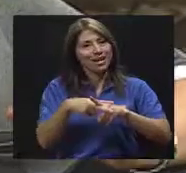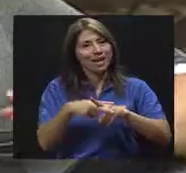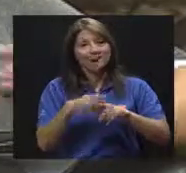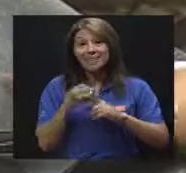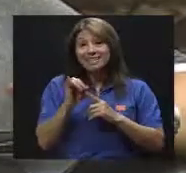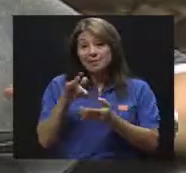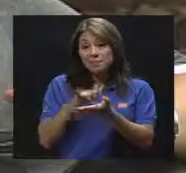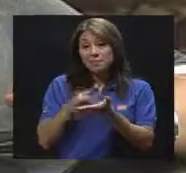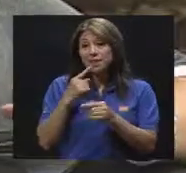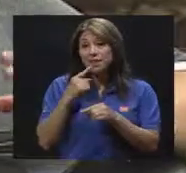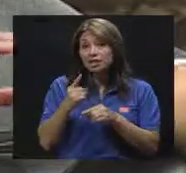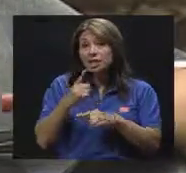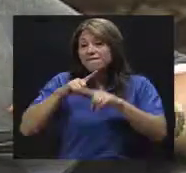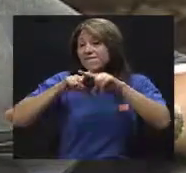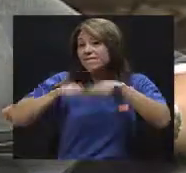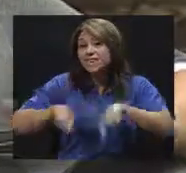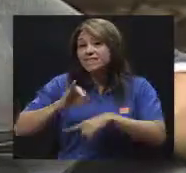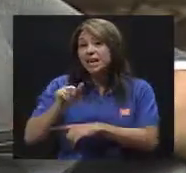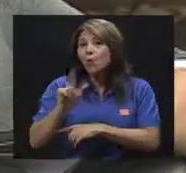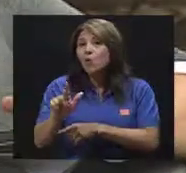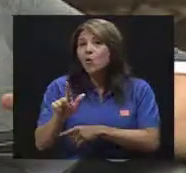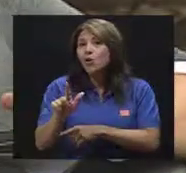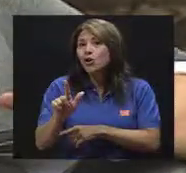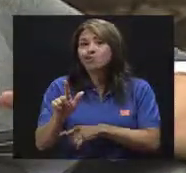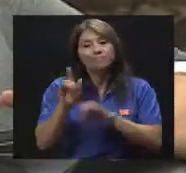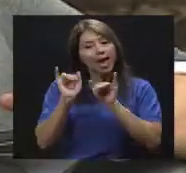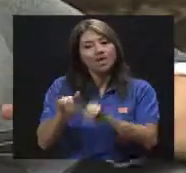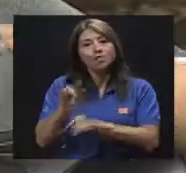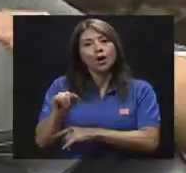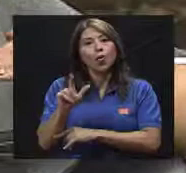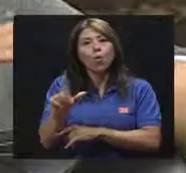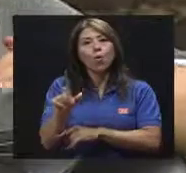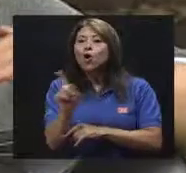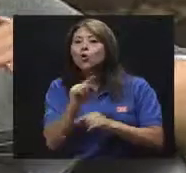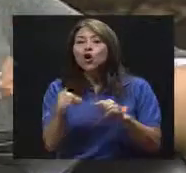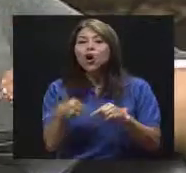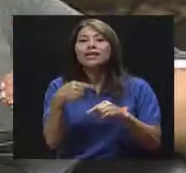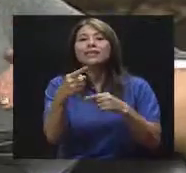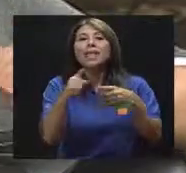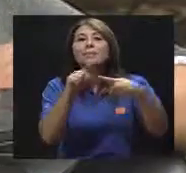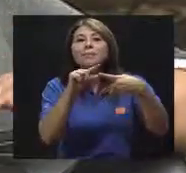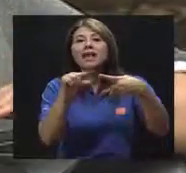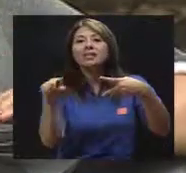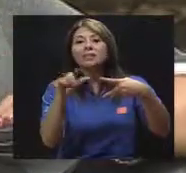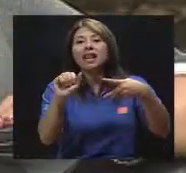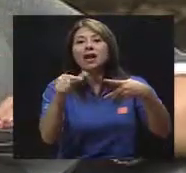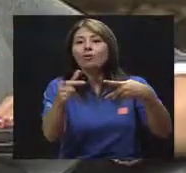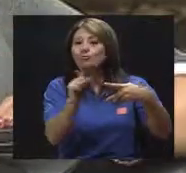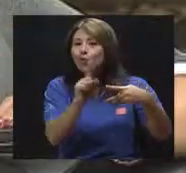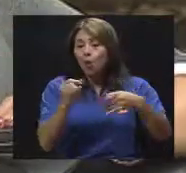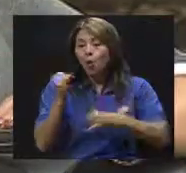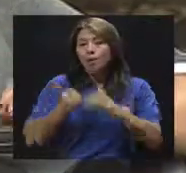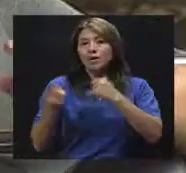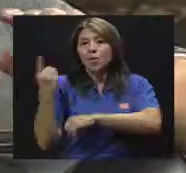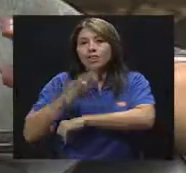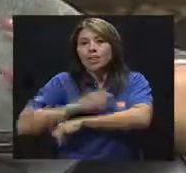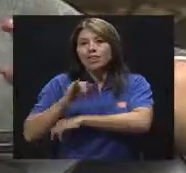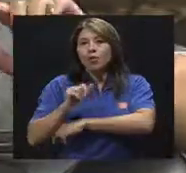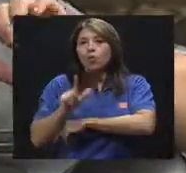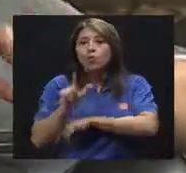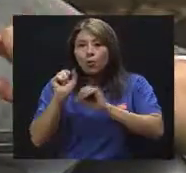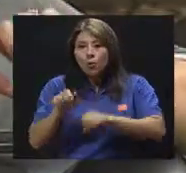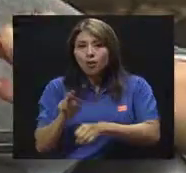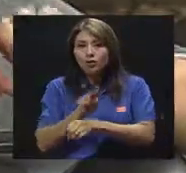vence en julio, es en julio, no es la primera semana de agosto. Último día de julio es el momento que yo lo puedo consumir.